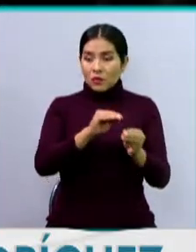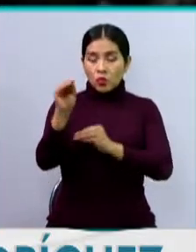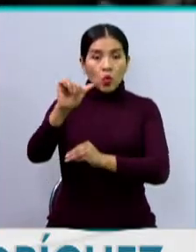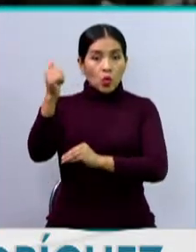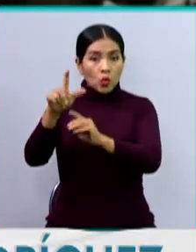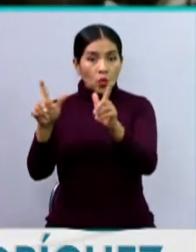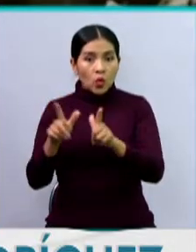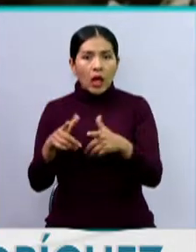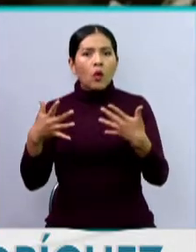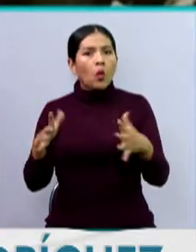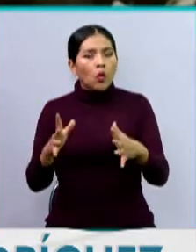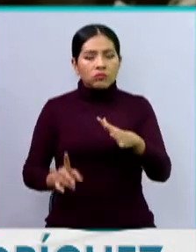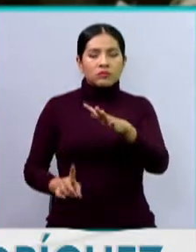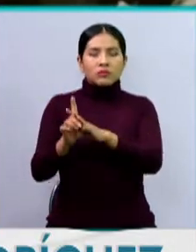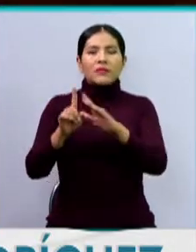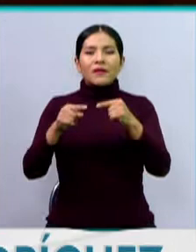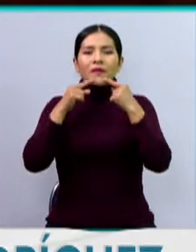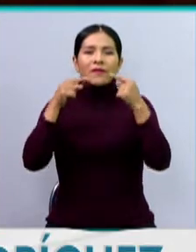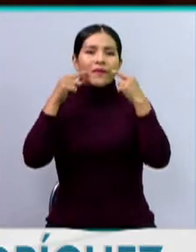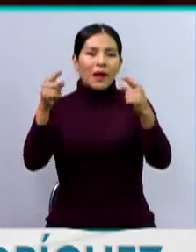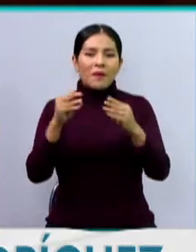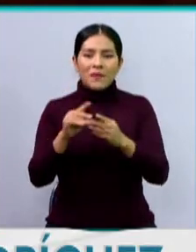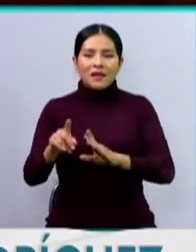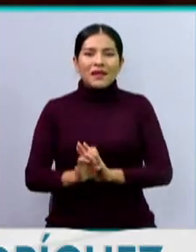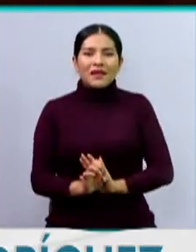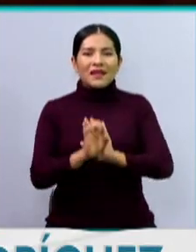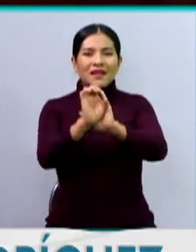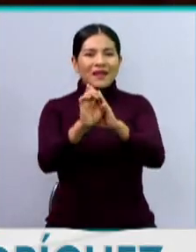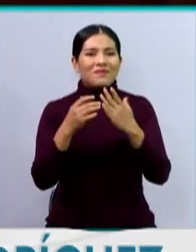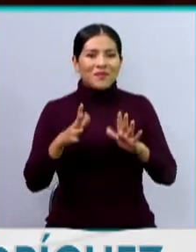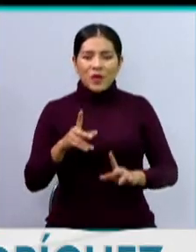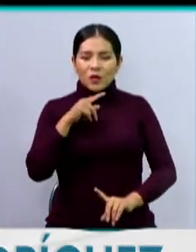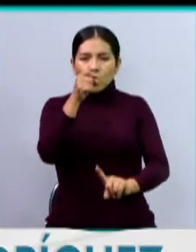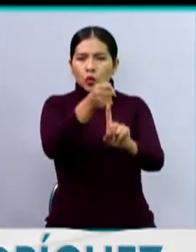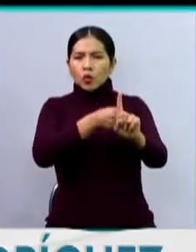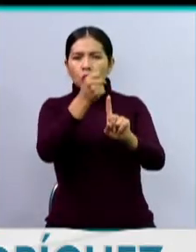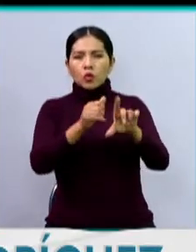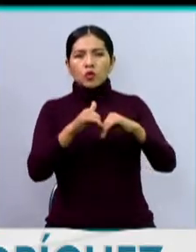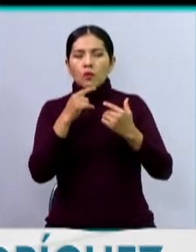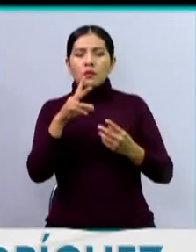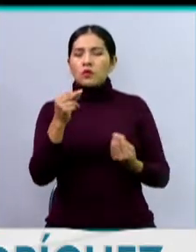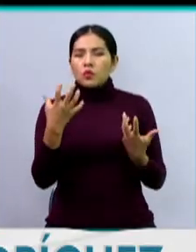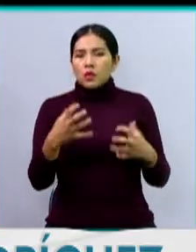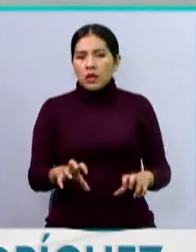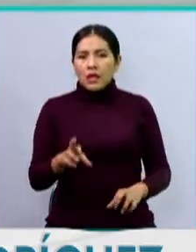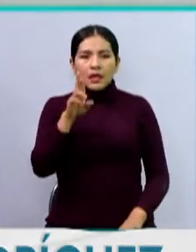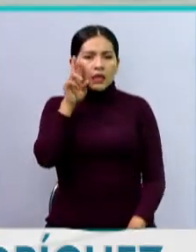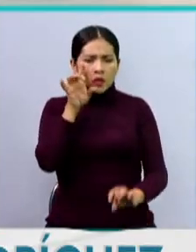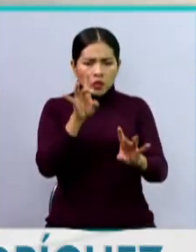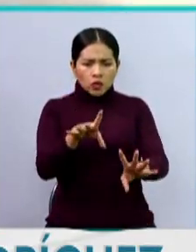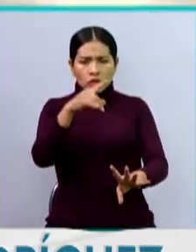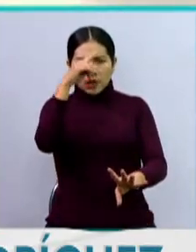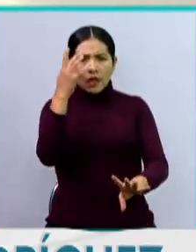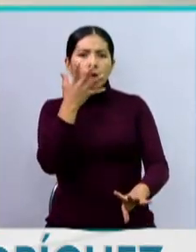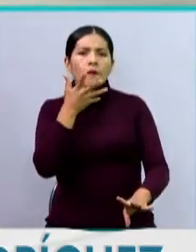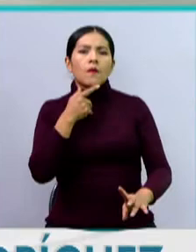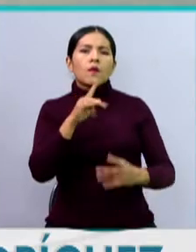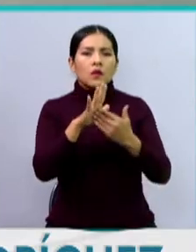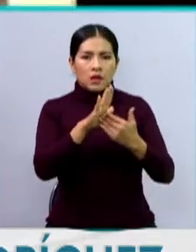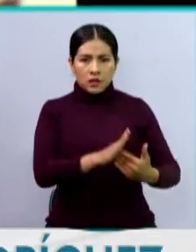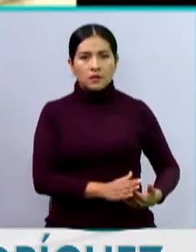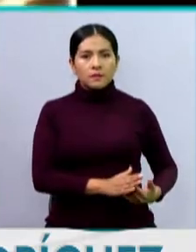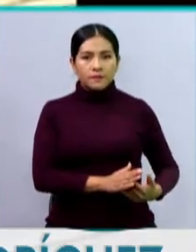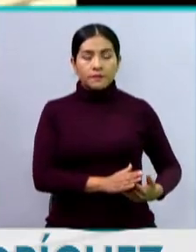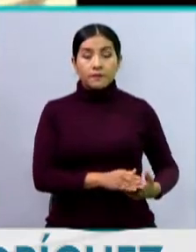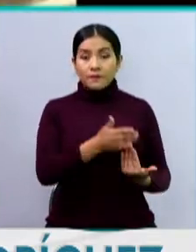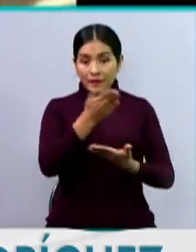y de hecho Cold Fact fue adoptado como un símbolo de lucha contra la discriminación racial en apartheid. El apartheid, ustedes